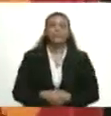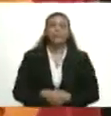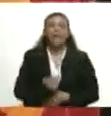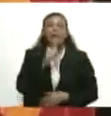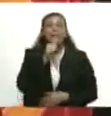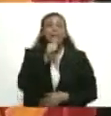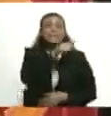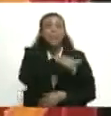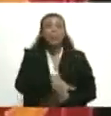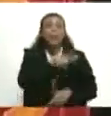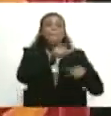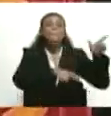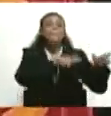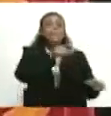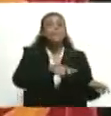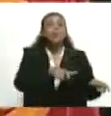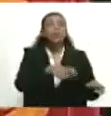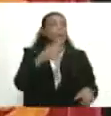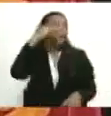venido la Sayona por estos lugares?